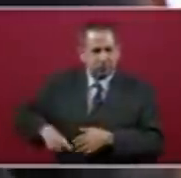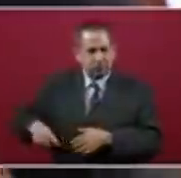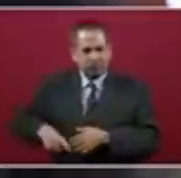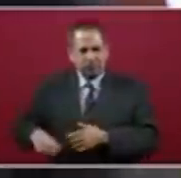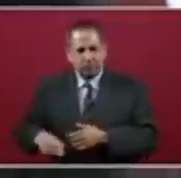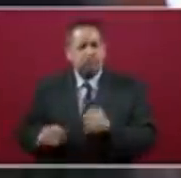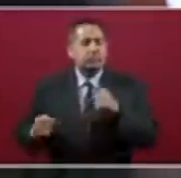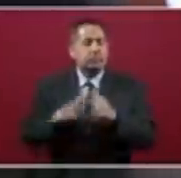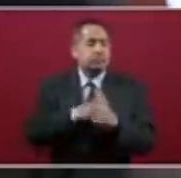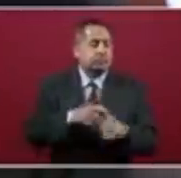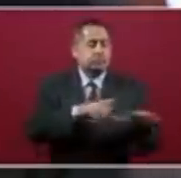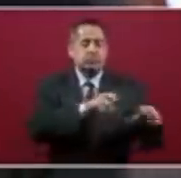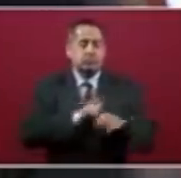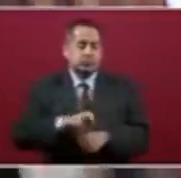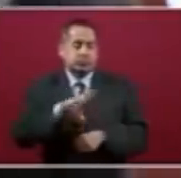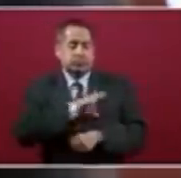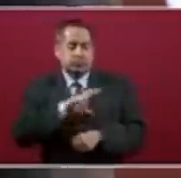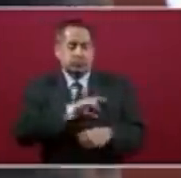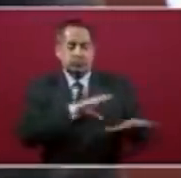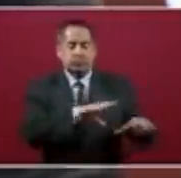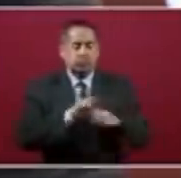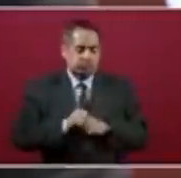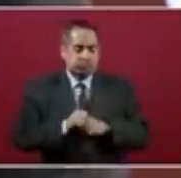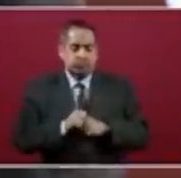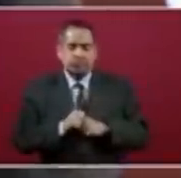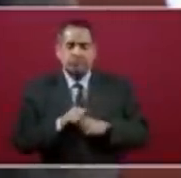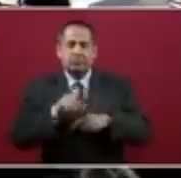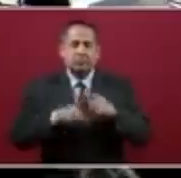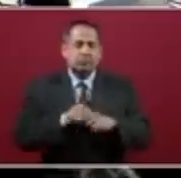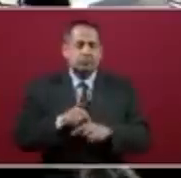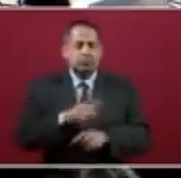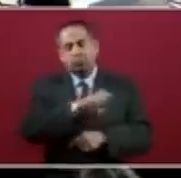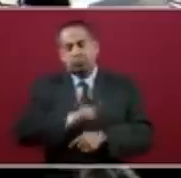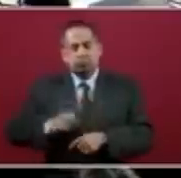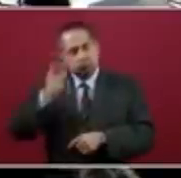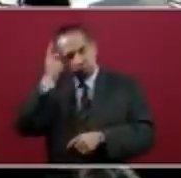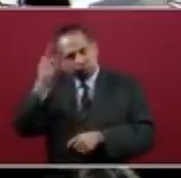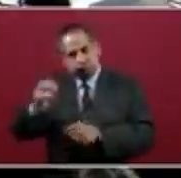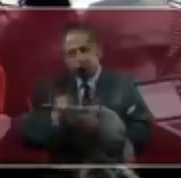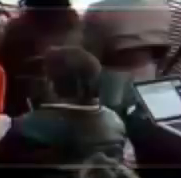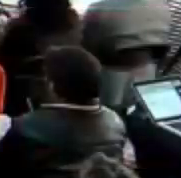Primero se privatiza y luego se estatiza,